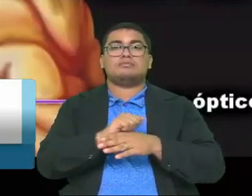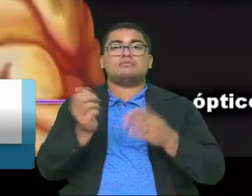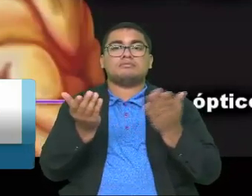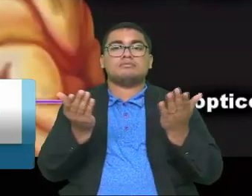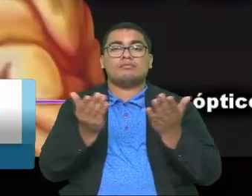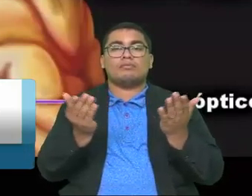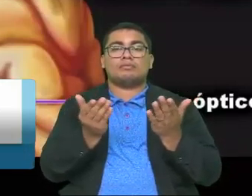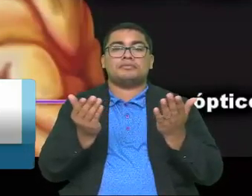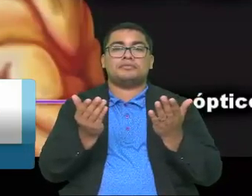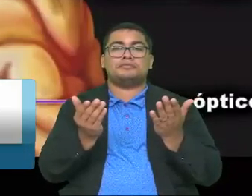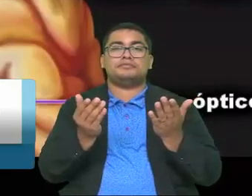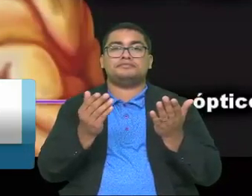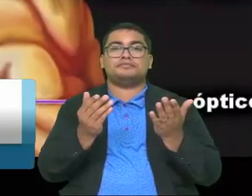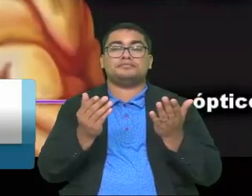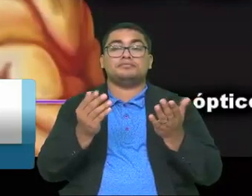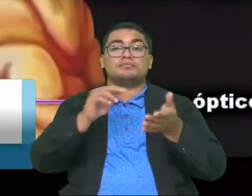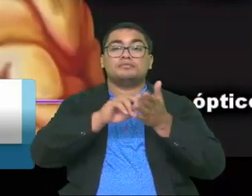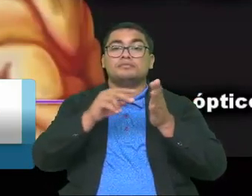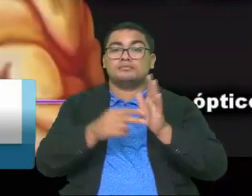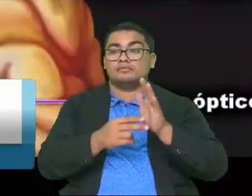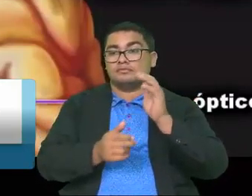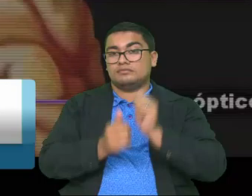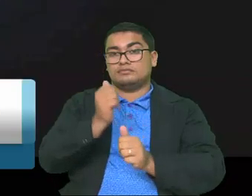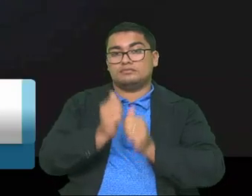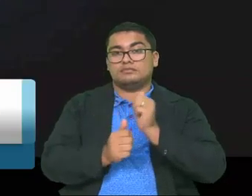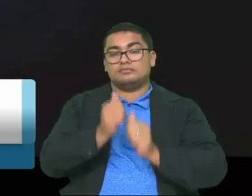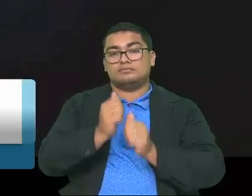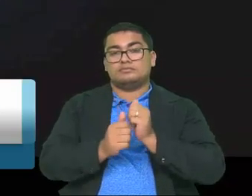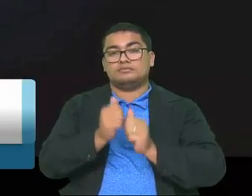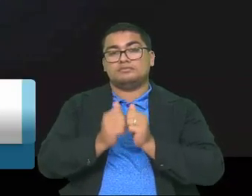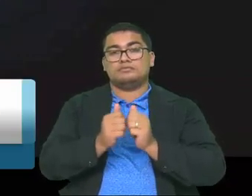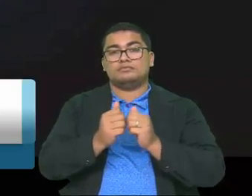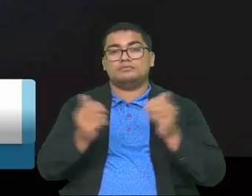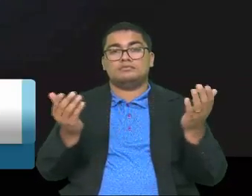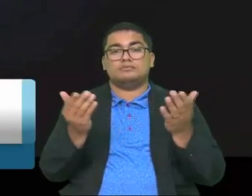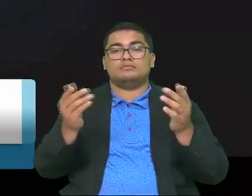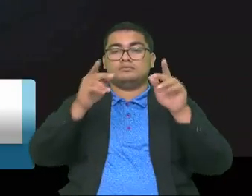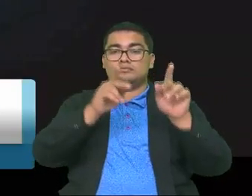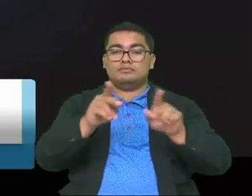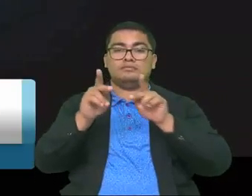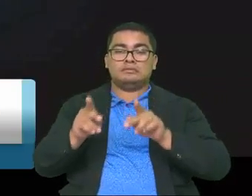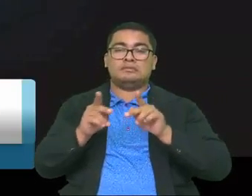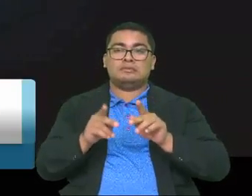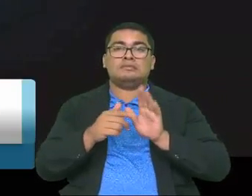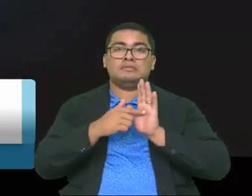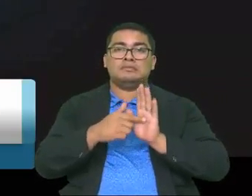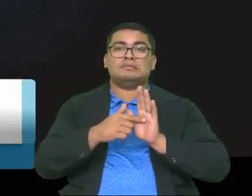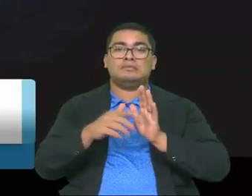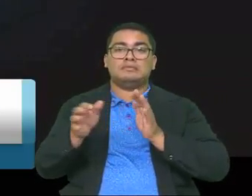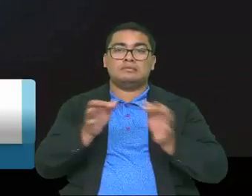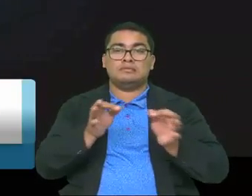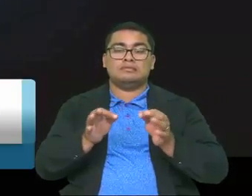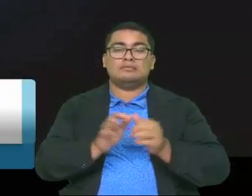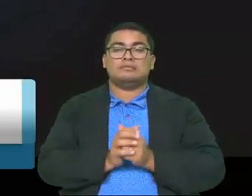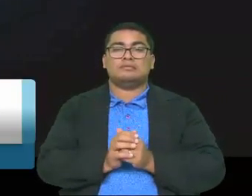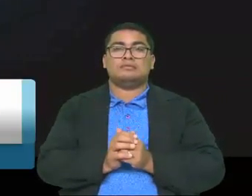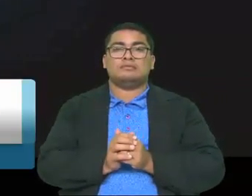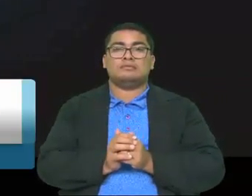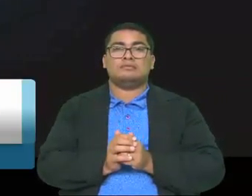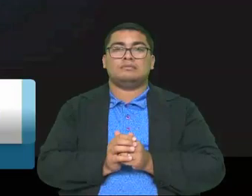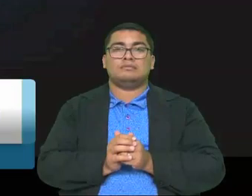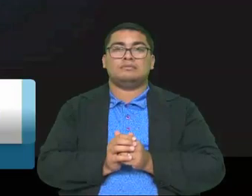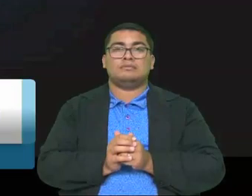el manejo va a estar dado meramente por corticoides, que de verdad lo que hace es desinflamar el nervio óptico, ¿verdad? En este